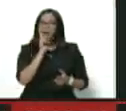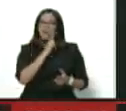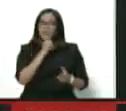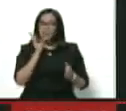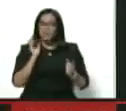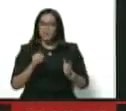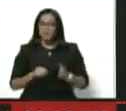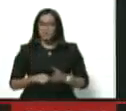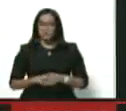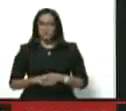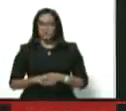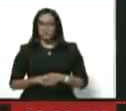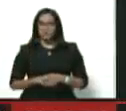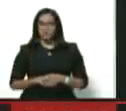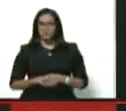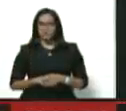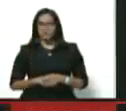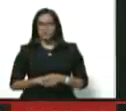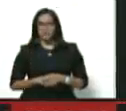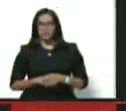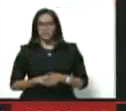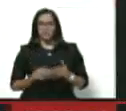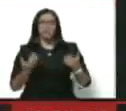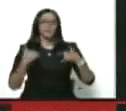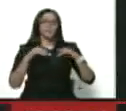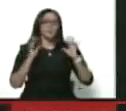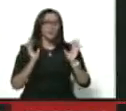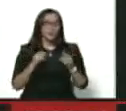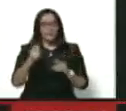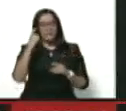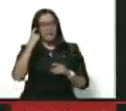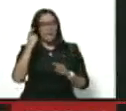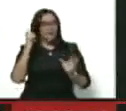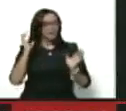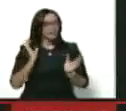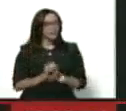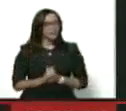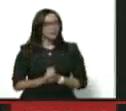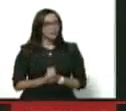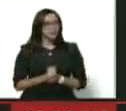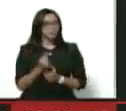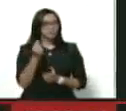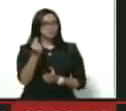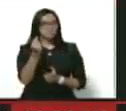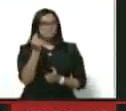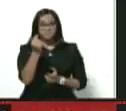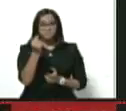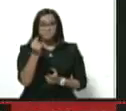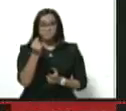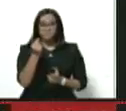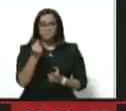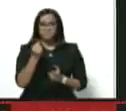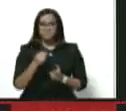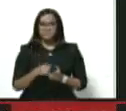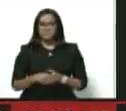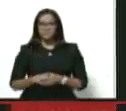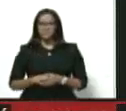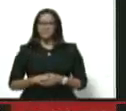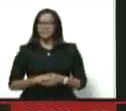grosería. Y menos con Silvia aquí al lado, porque me regaña. Y está Silita, te manda